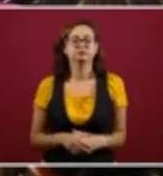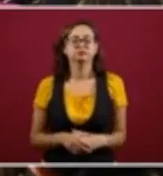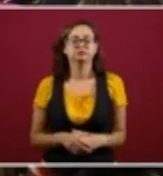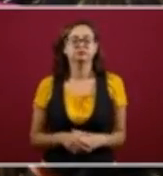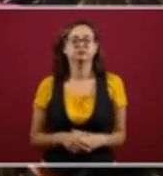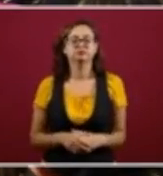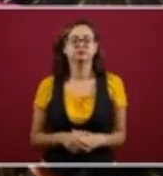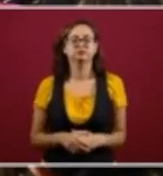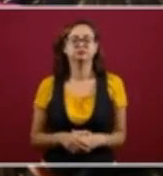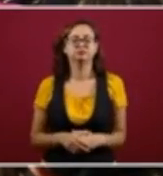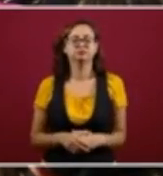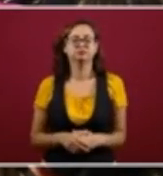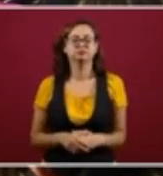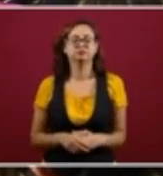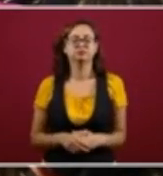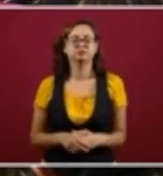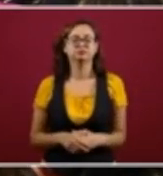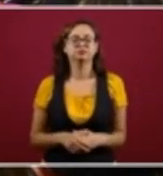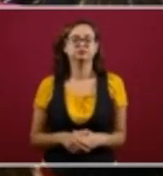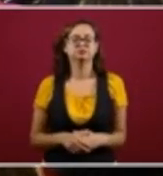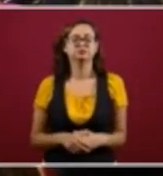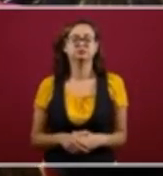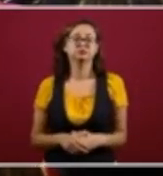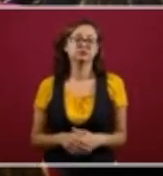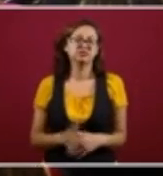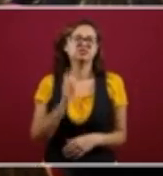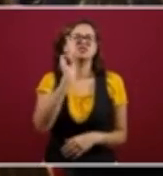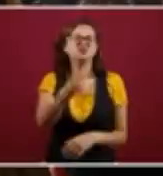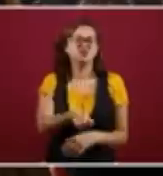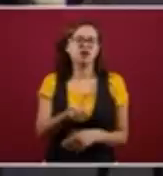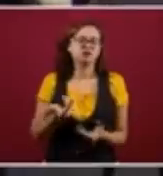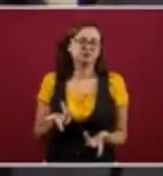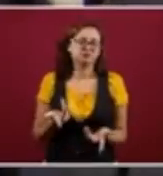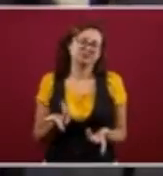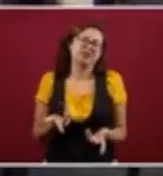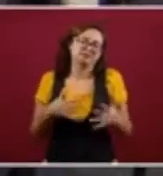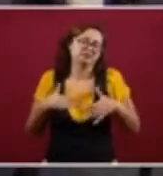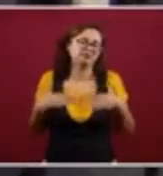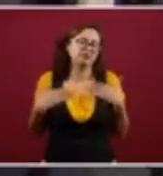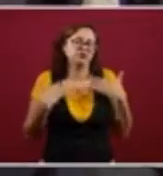Y eso no es más que confianza,